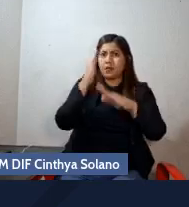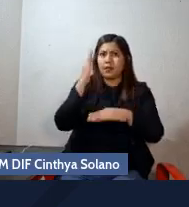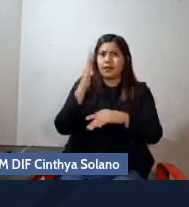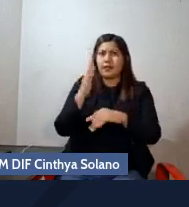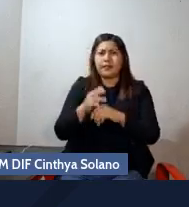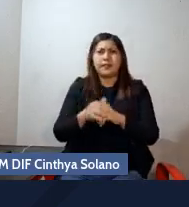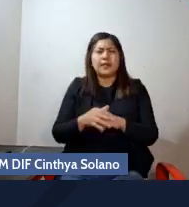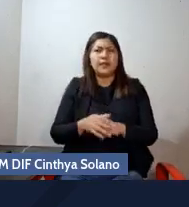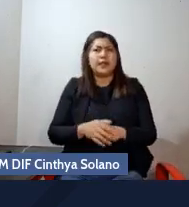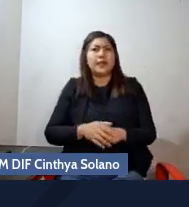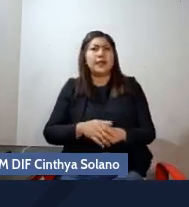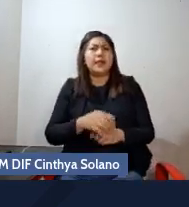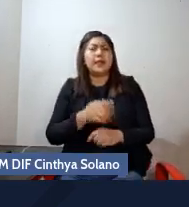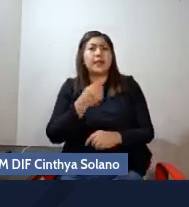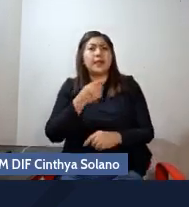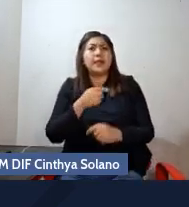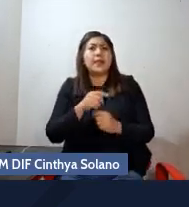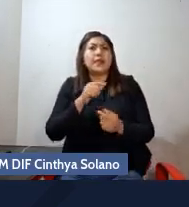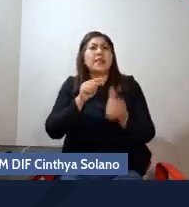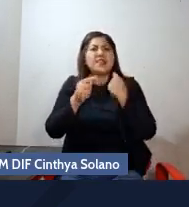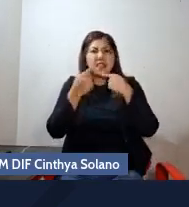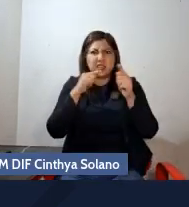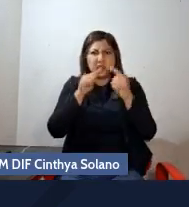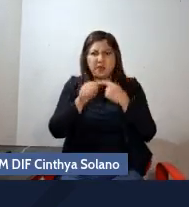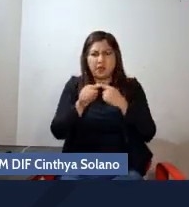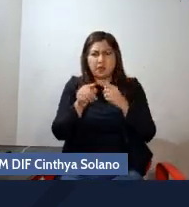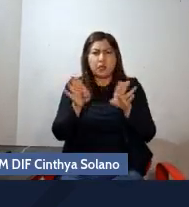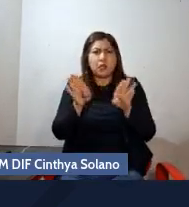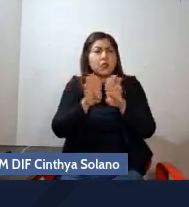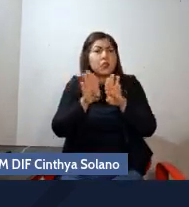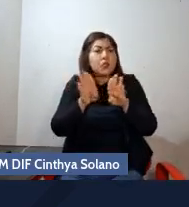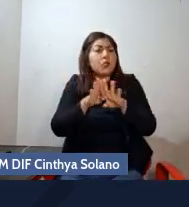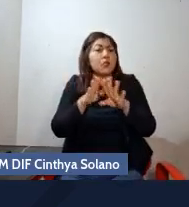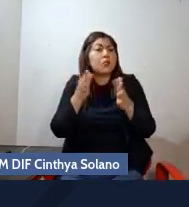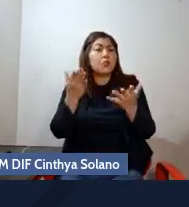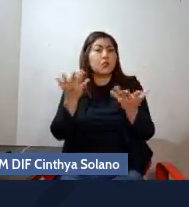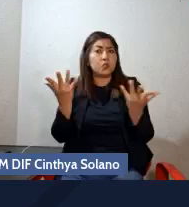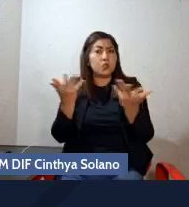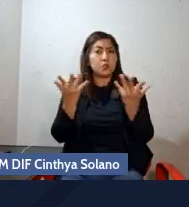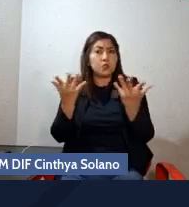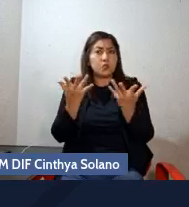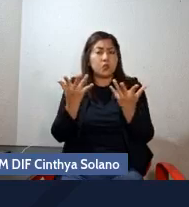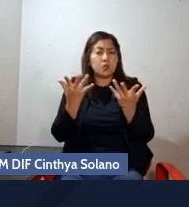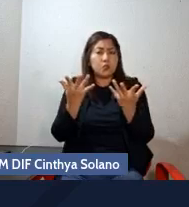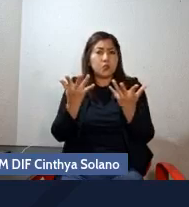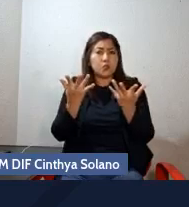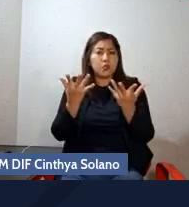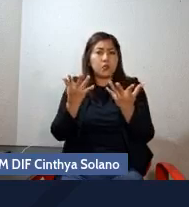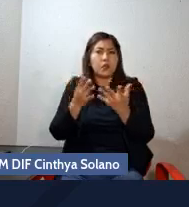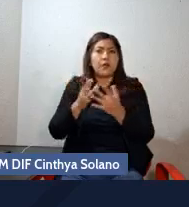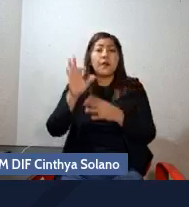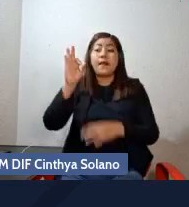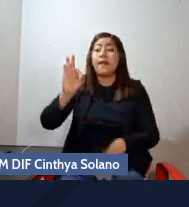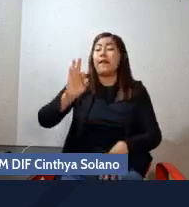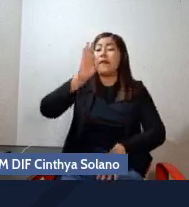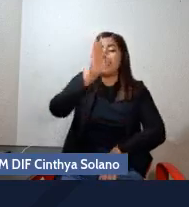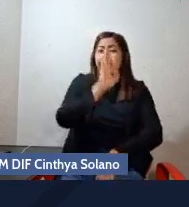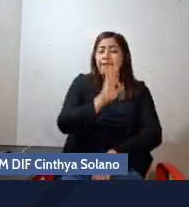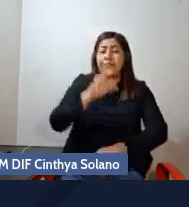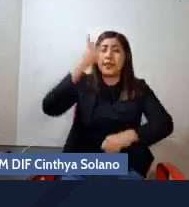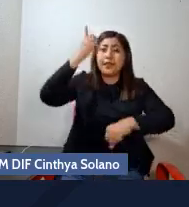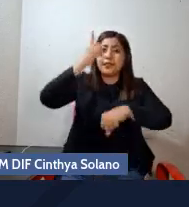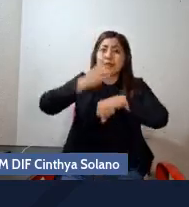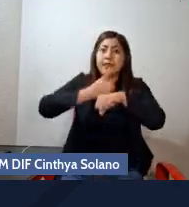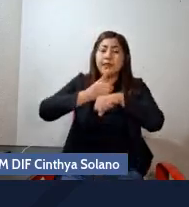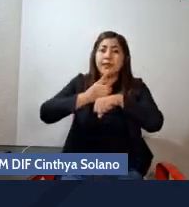dio ese hecho? ¿Cuándo se dieron esos hechos? La fecha, señalando día,